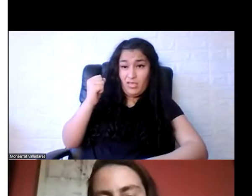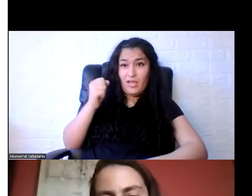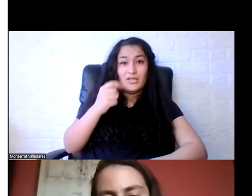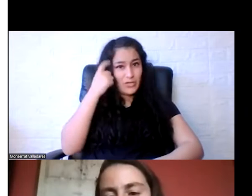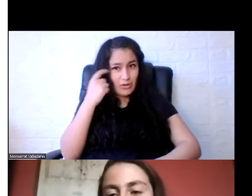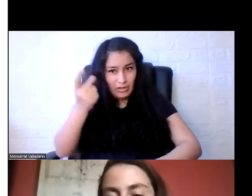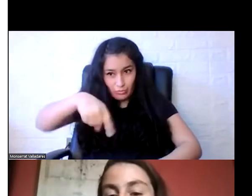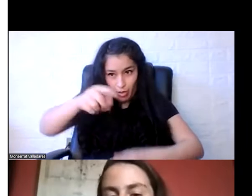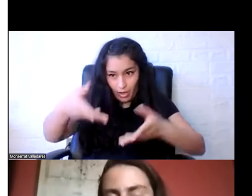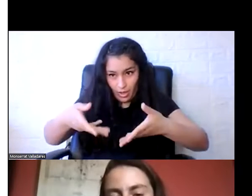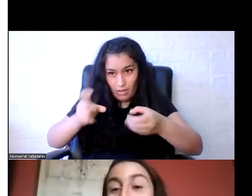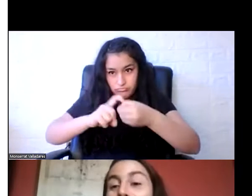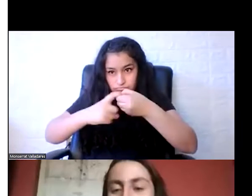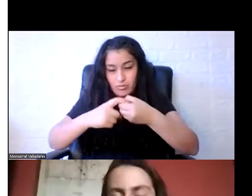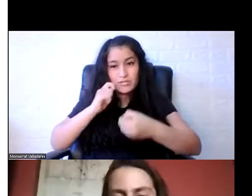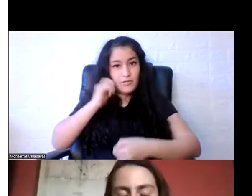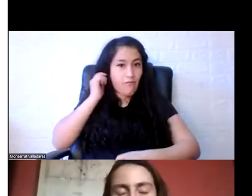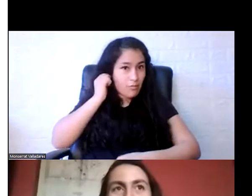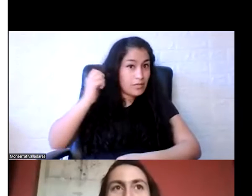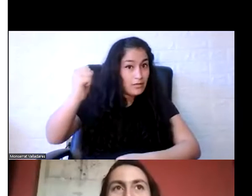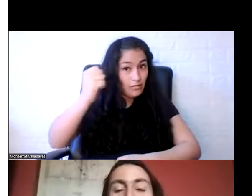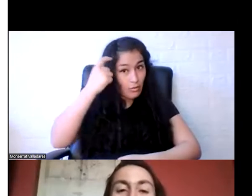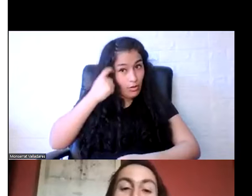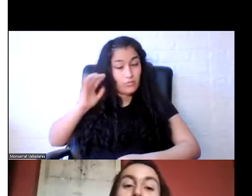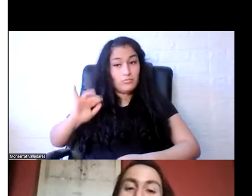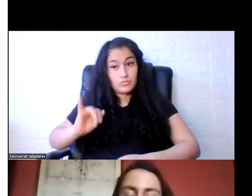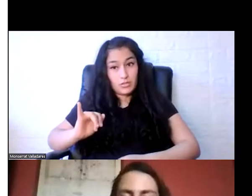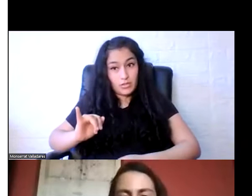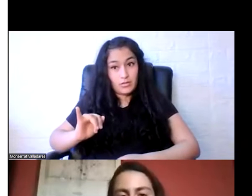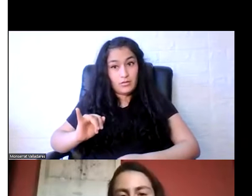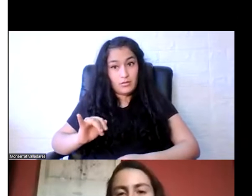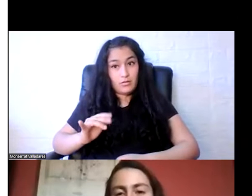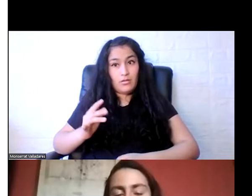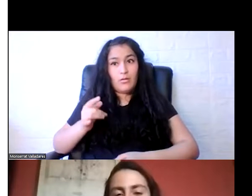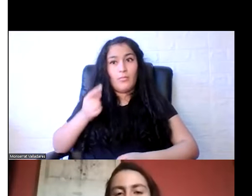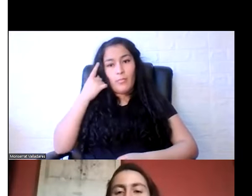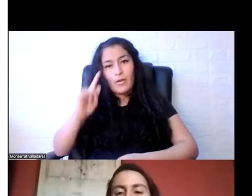consideramos feministas o queremos serlo, ¿no es cierto? Aspiramos a ello. Pero todos los grados que hay